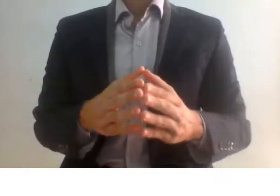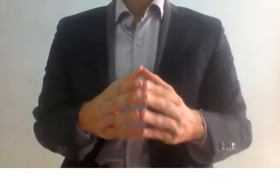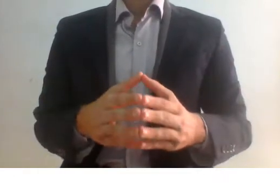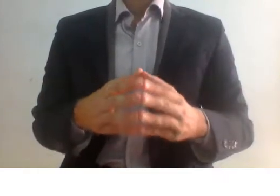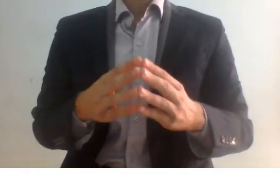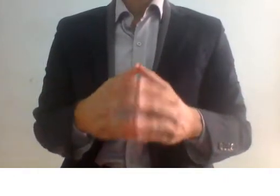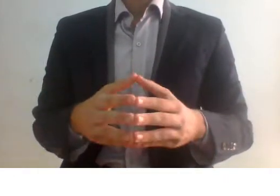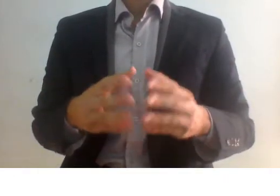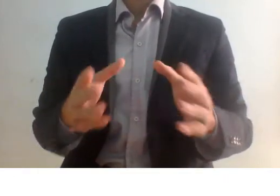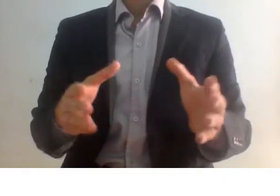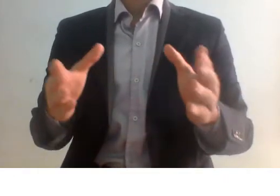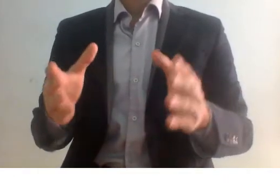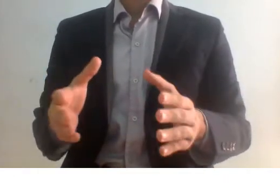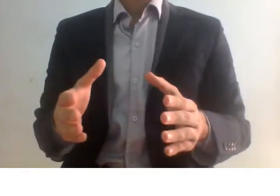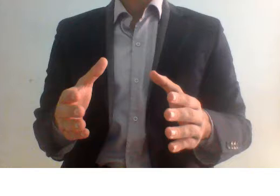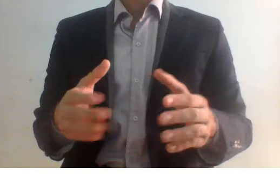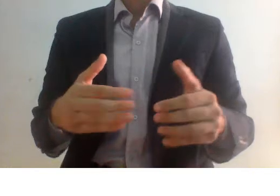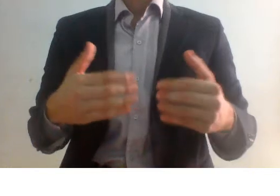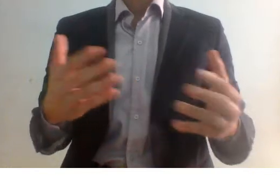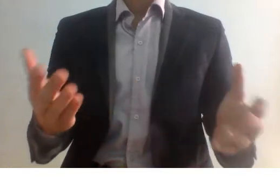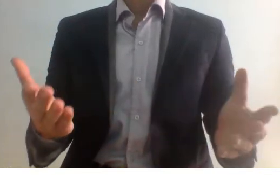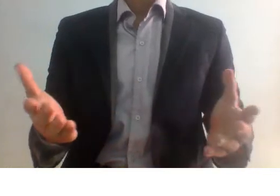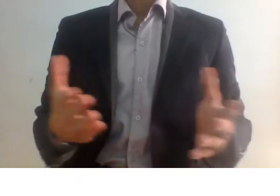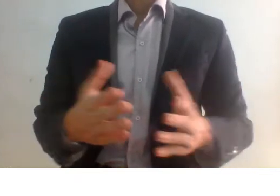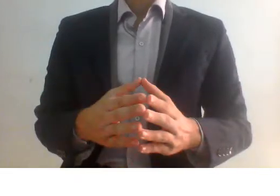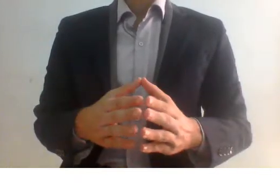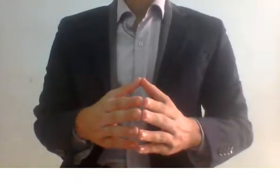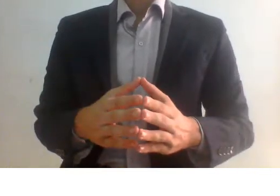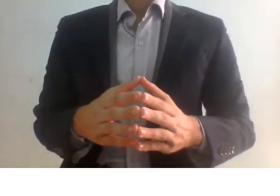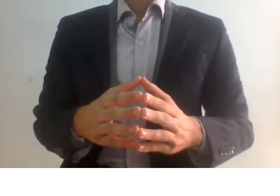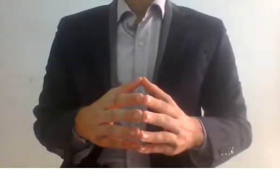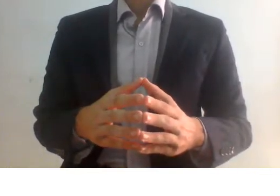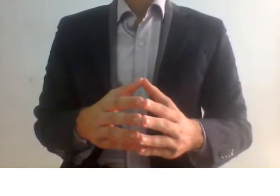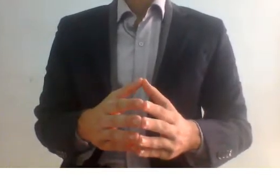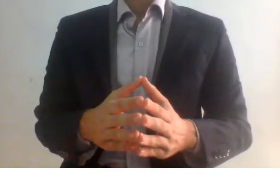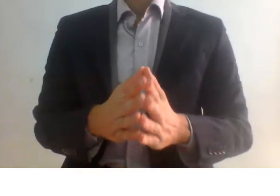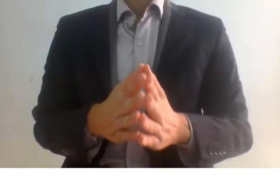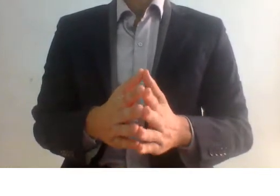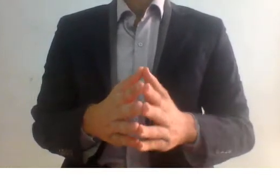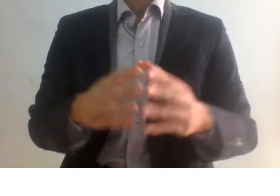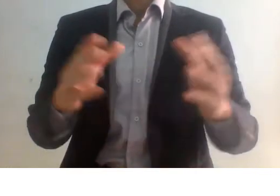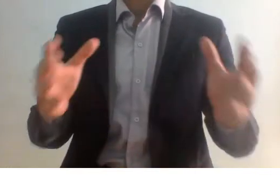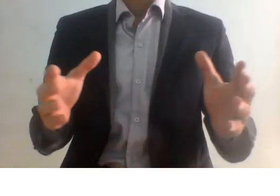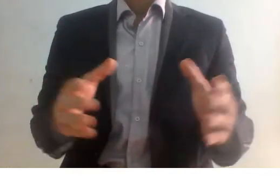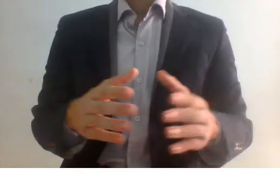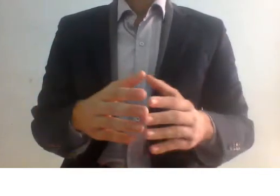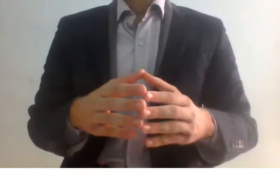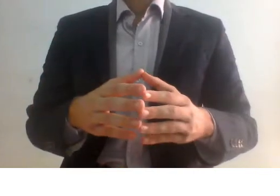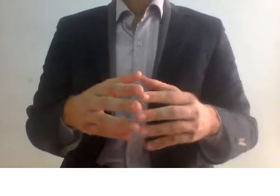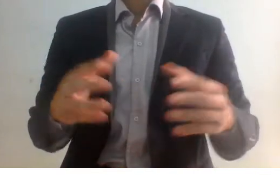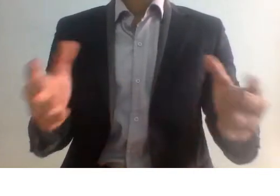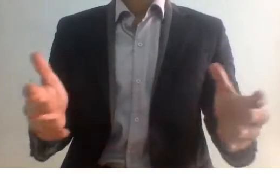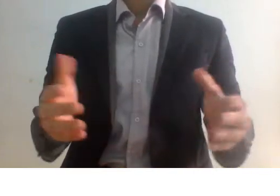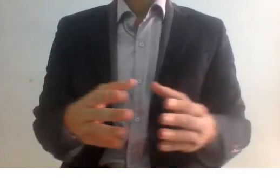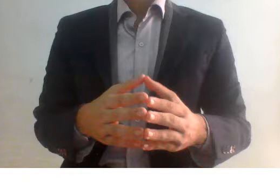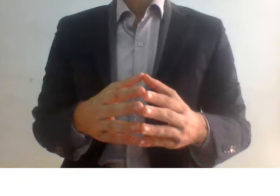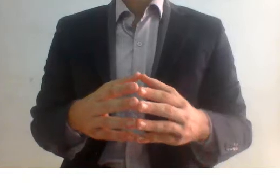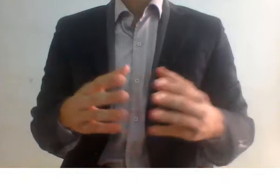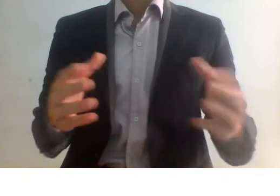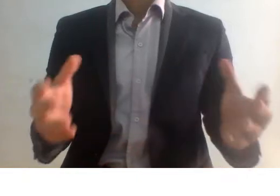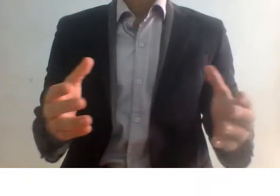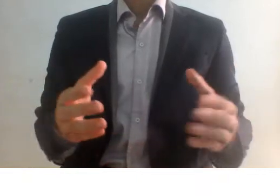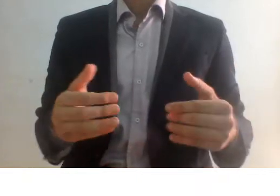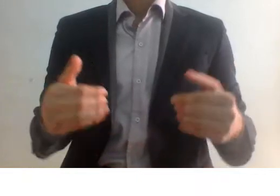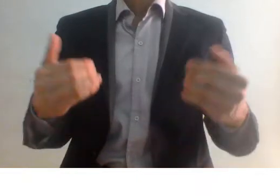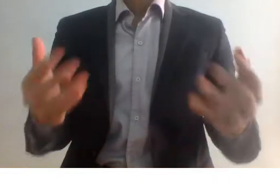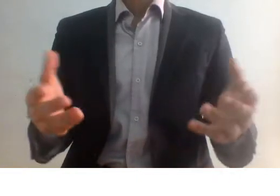que salieron a decir, no, pues es que el outsourcing sí tiene muchos problemas, pero no es necesario que lo eliminen porque hay muchas personas que están contratadas bajo este